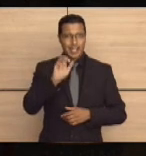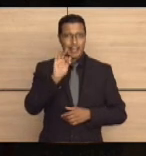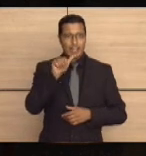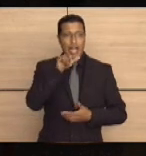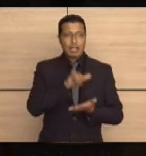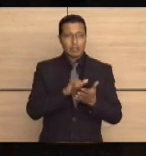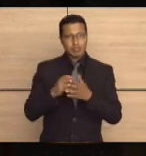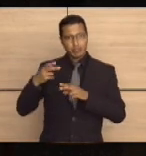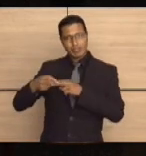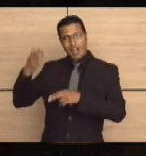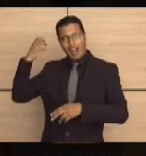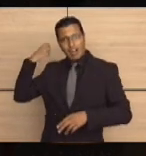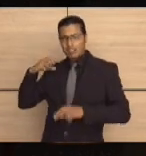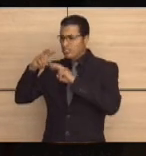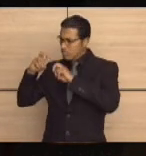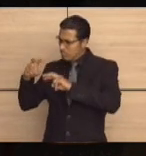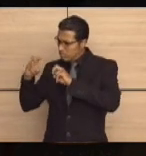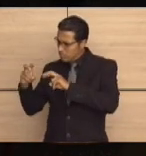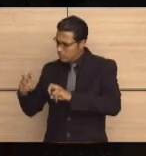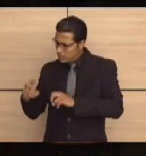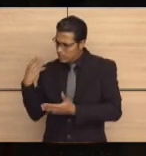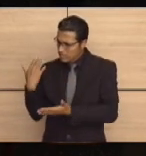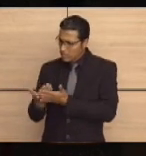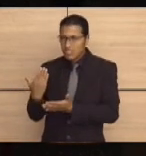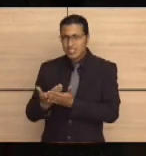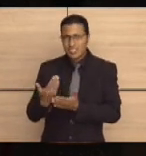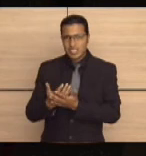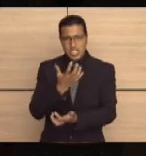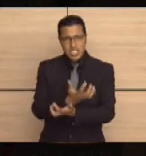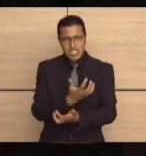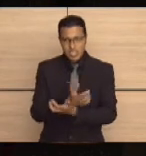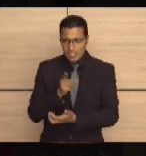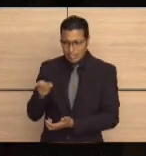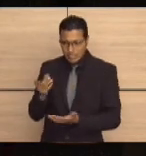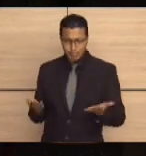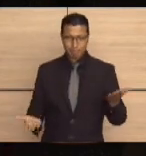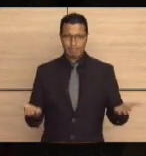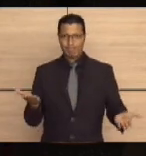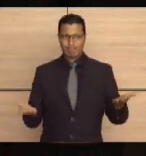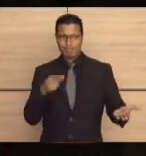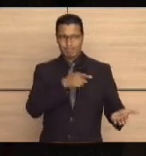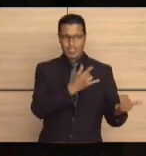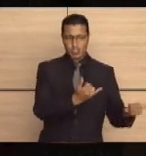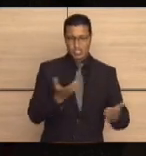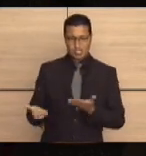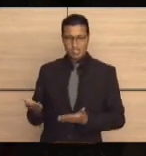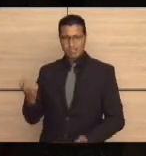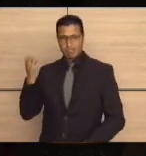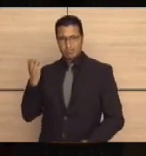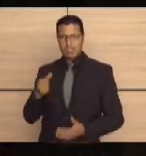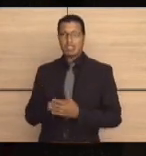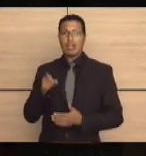pasado, ha mirado los hechos, la evidencia científica que se puede medir y comparar. Ha mirado la historia y ha dicho